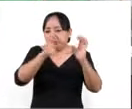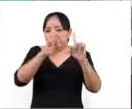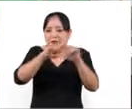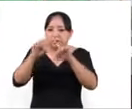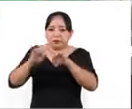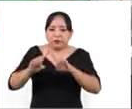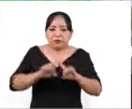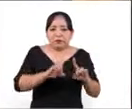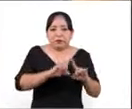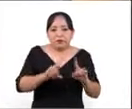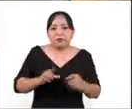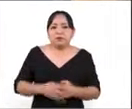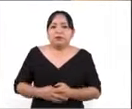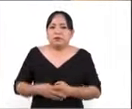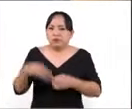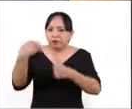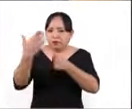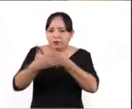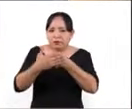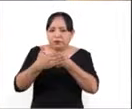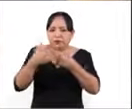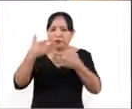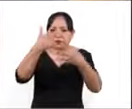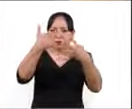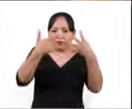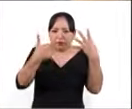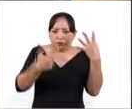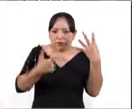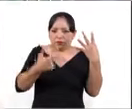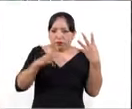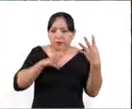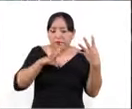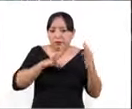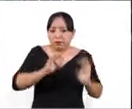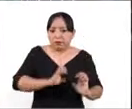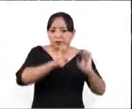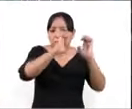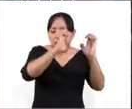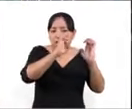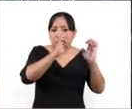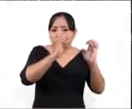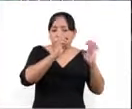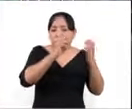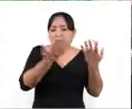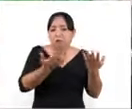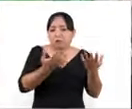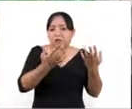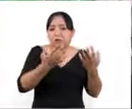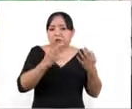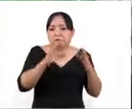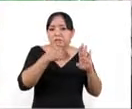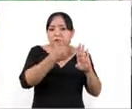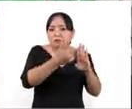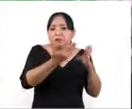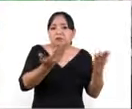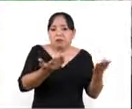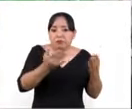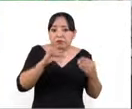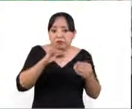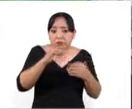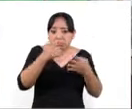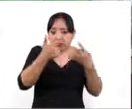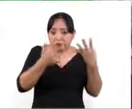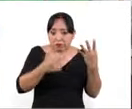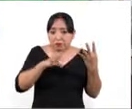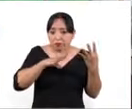adelante de los edificios que pudieron tener daños? Primero se hace una, como es el protocolo, primero se hace una revisión,